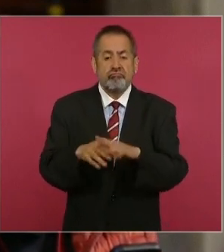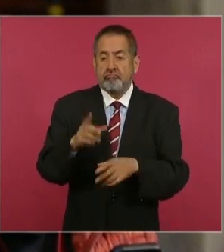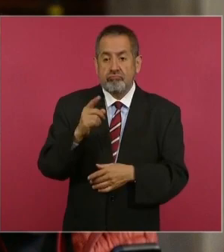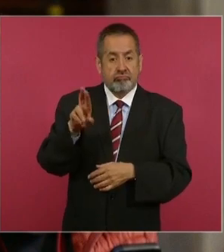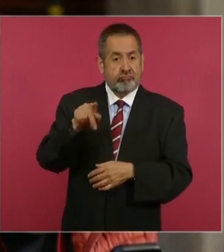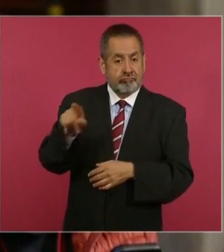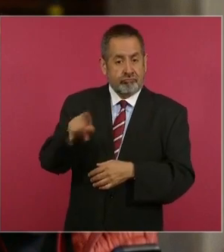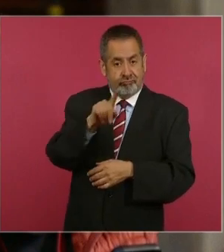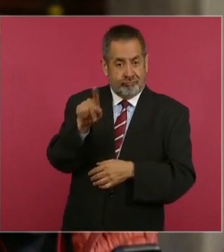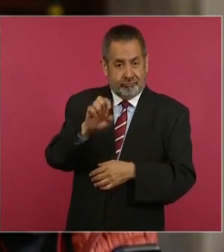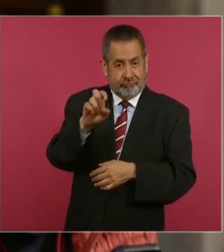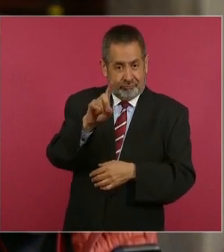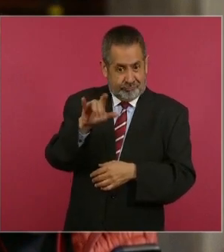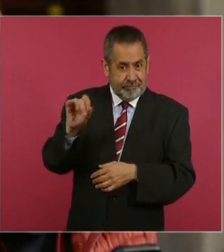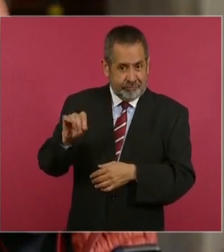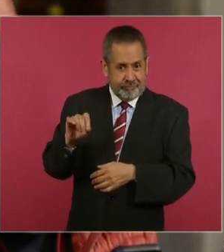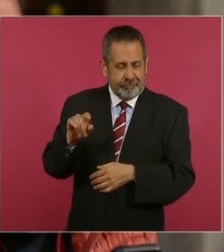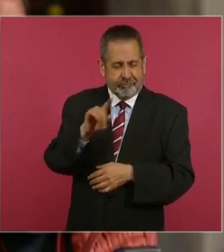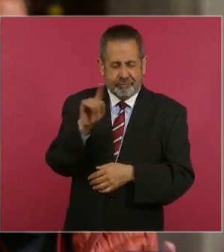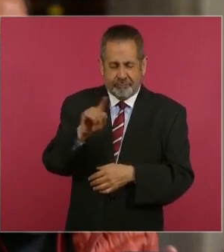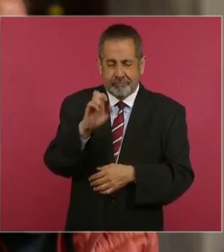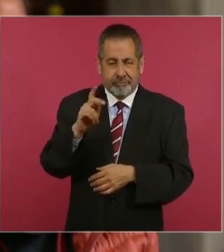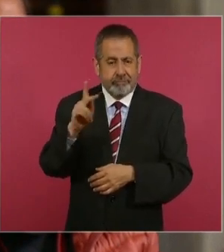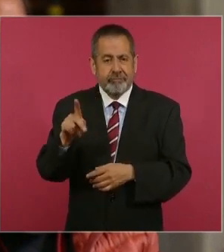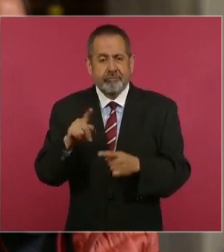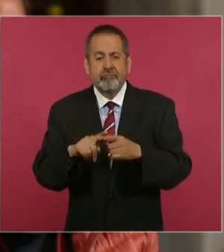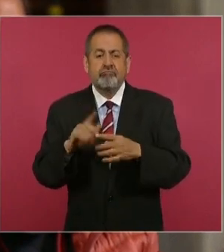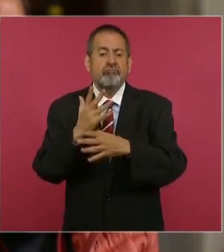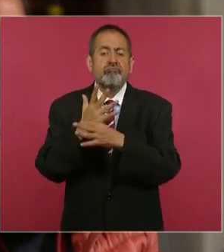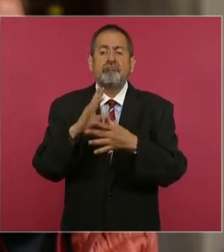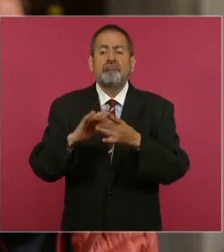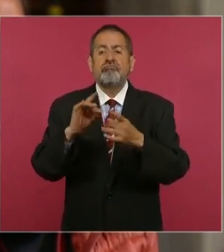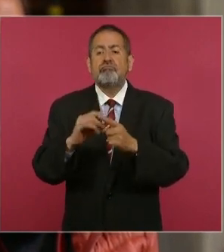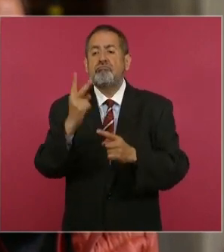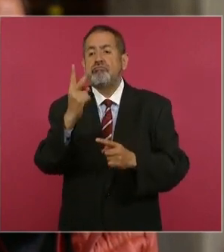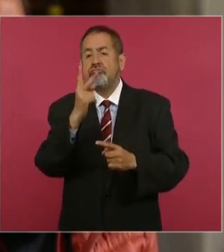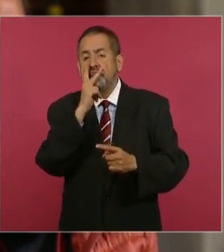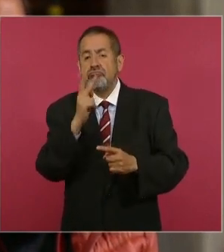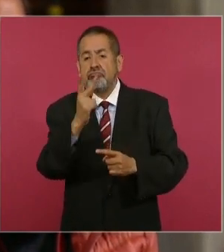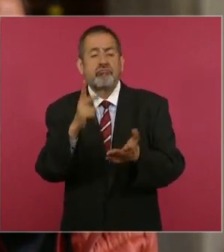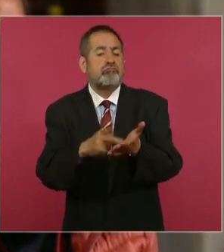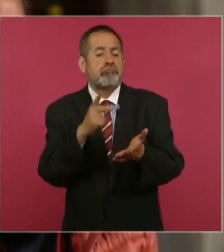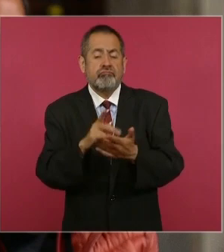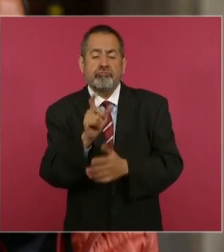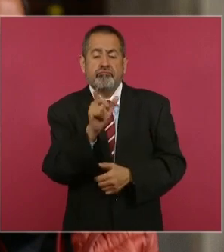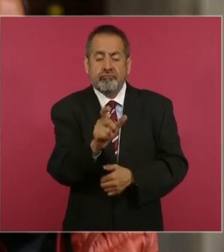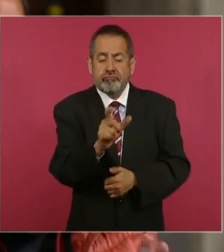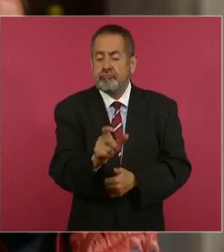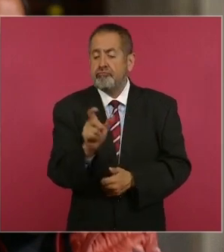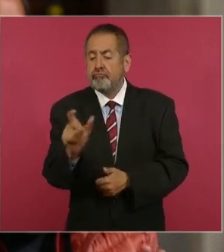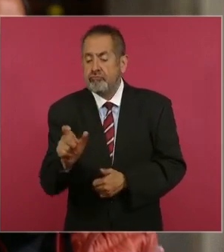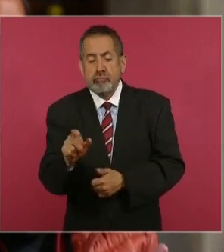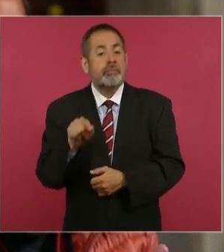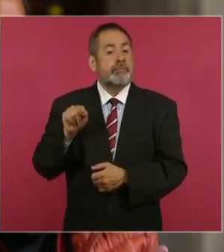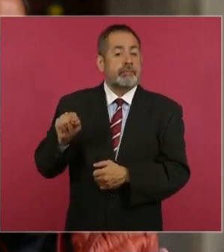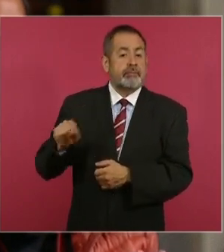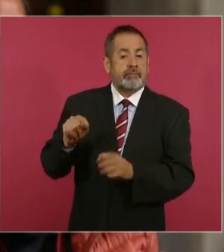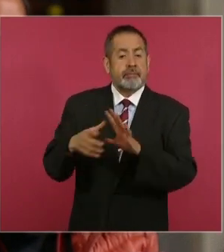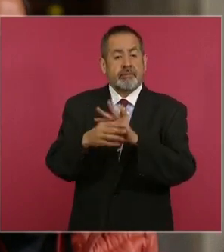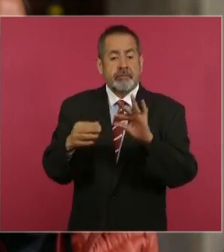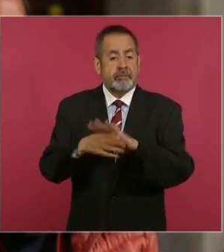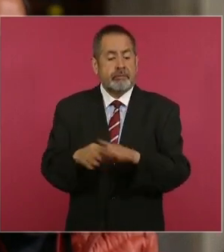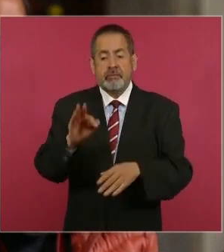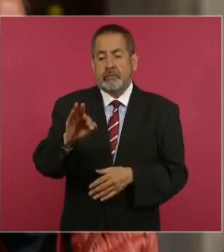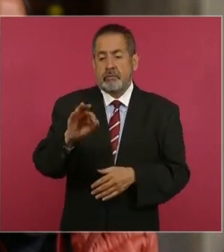Cedillo Eh pues nada más cita dos veces la palabra austeridad cuando él da el tema de